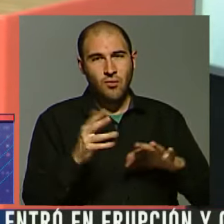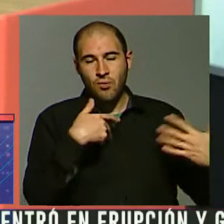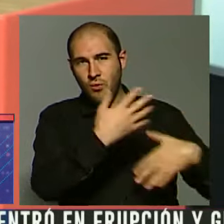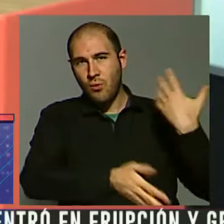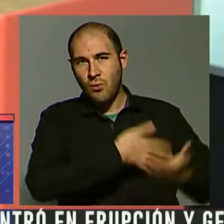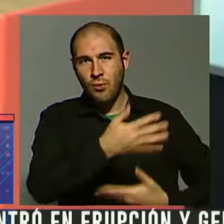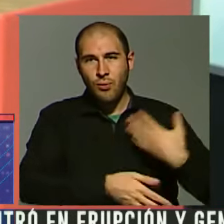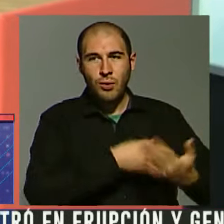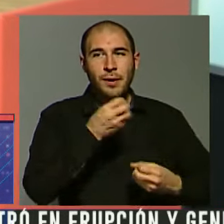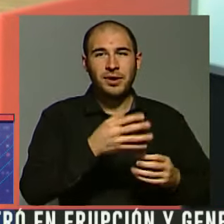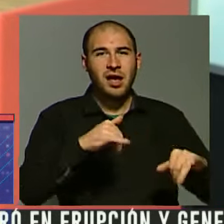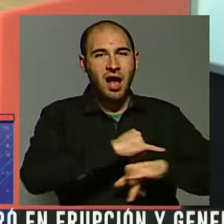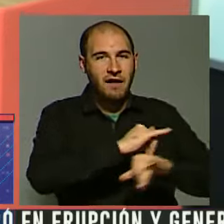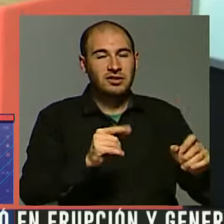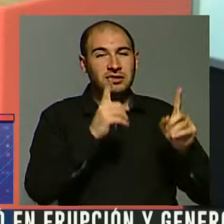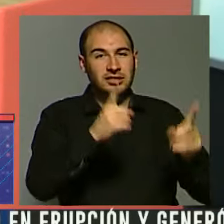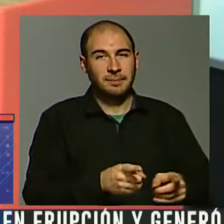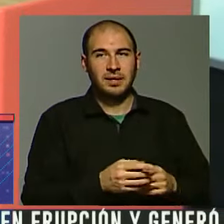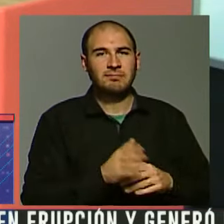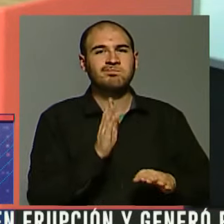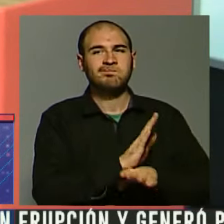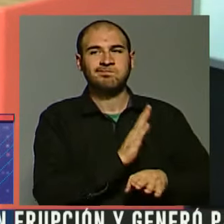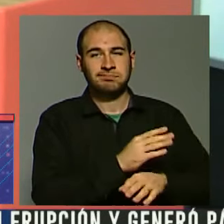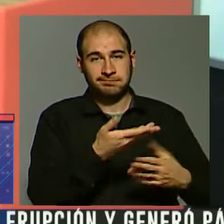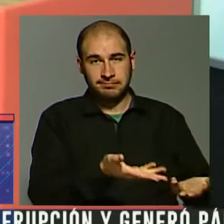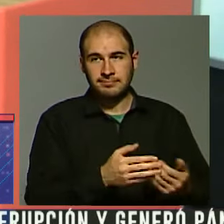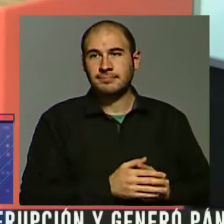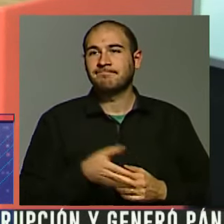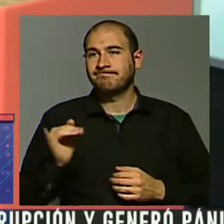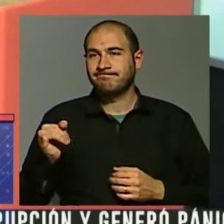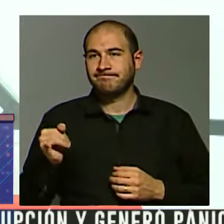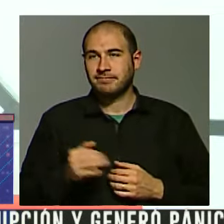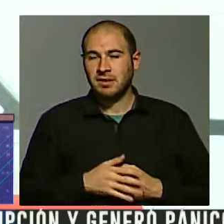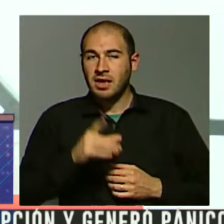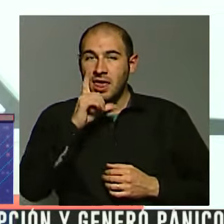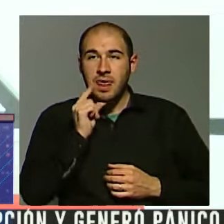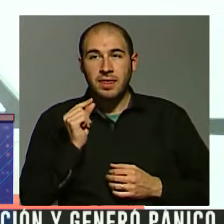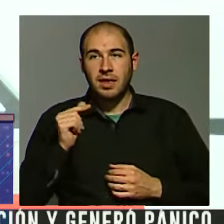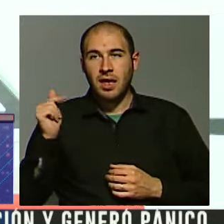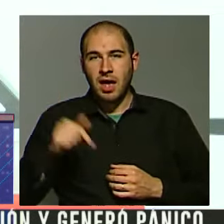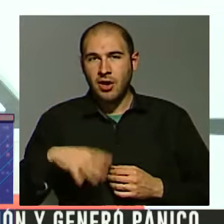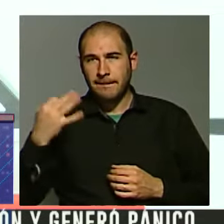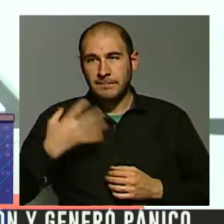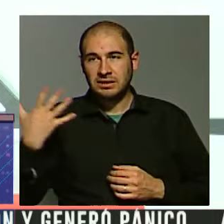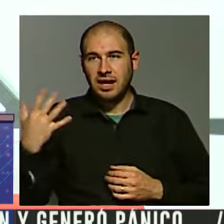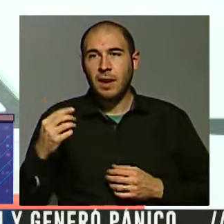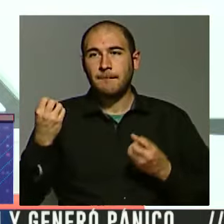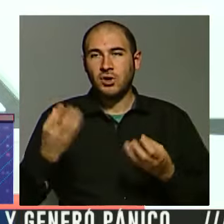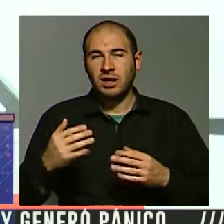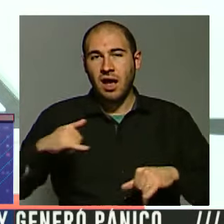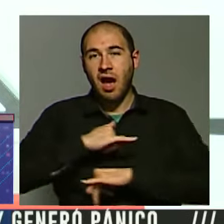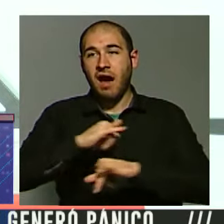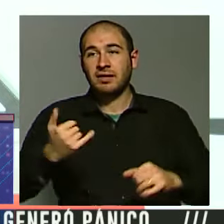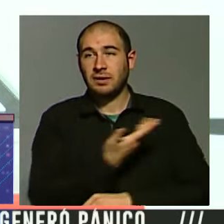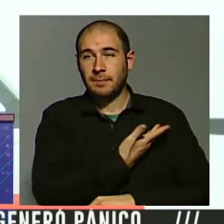la jornada, sobre todo por los anuncios y por lo que significa esto, ¿no? Sí, una jornada bastante particular, teniendo en cuenta el anuncio